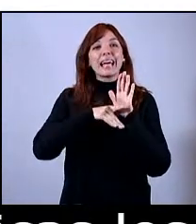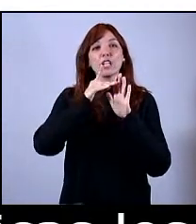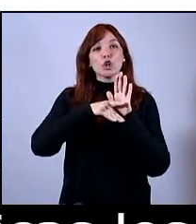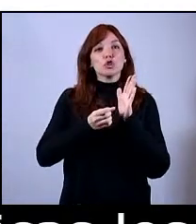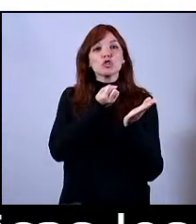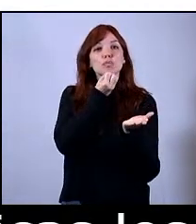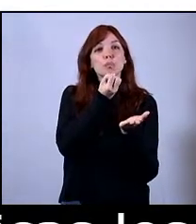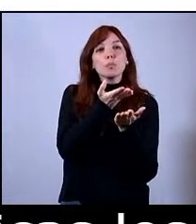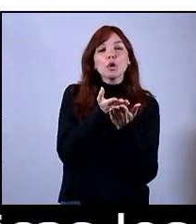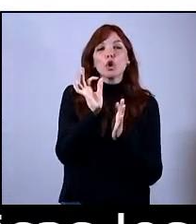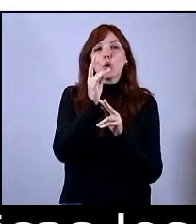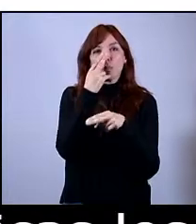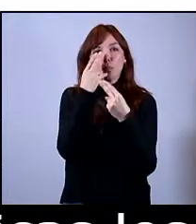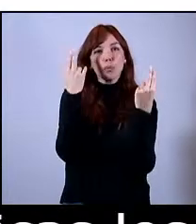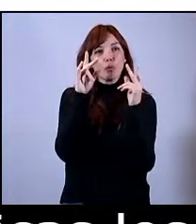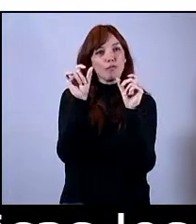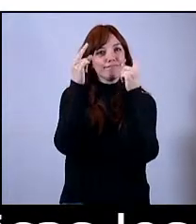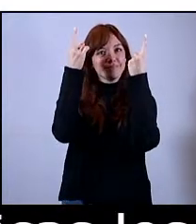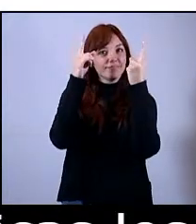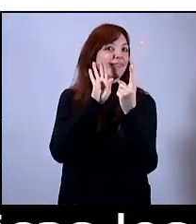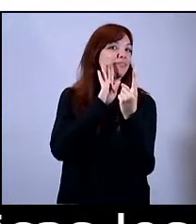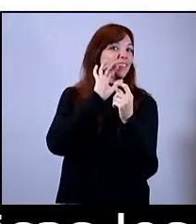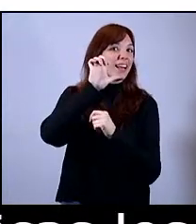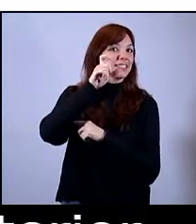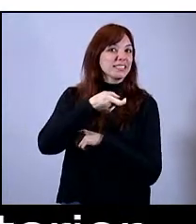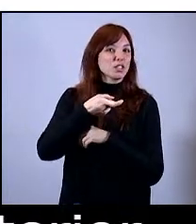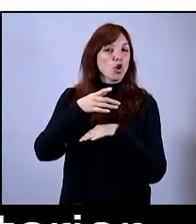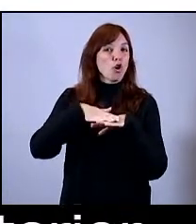propuestos o publicados por el anterior Gobierno